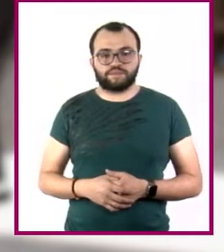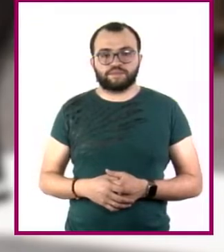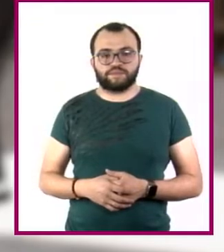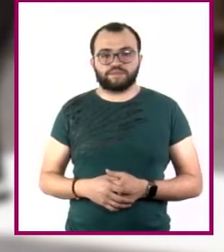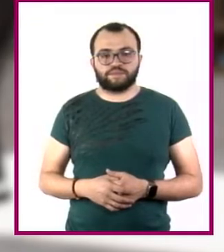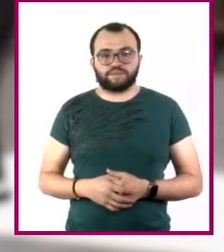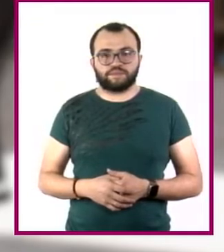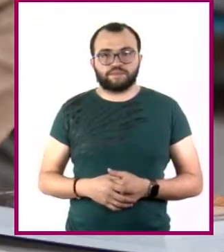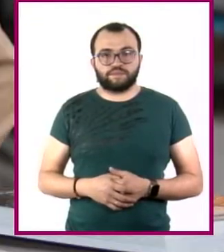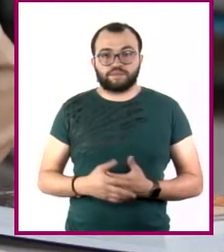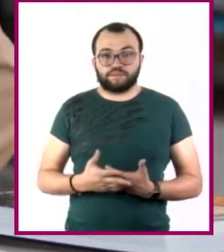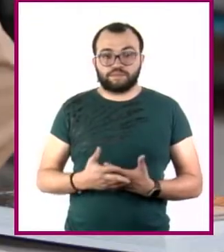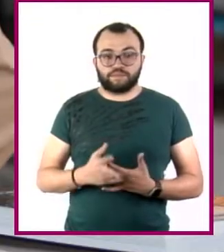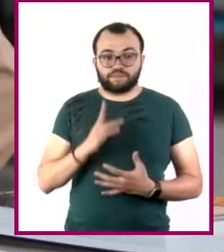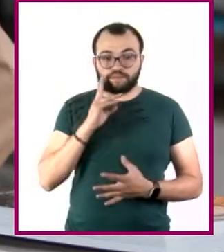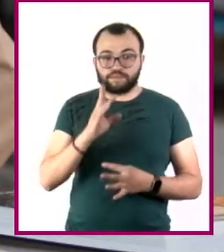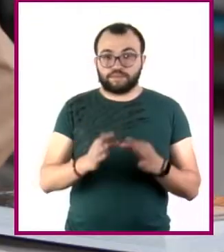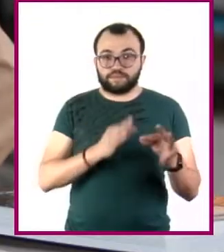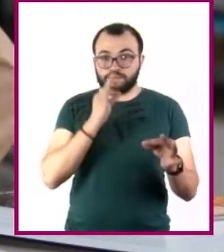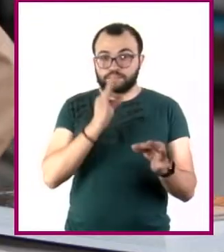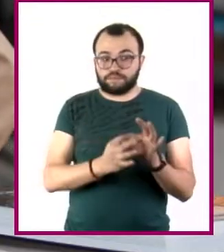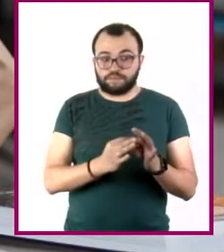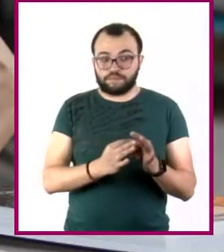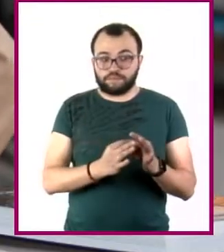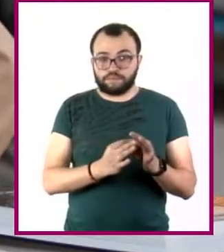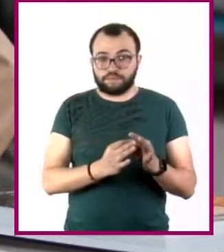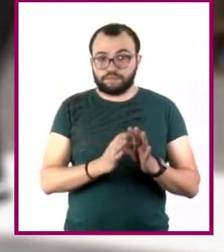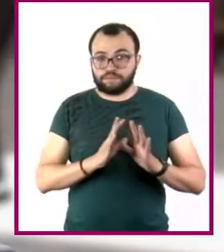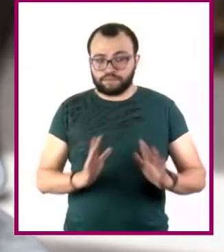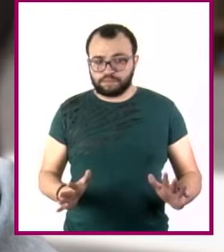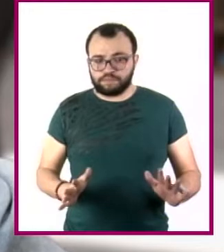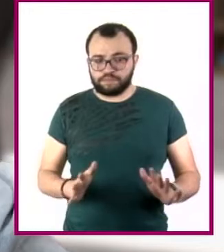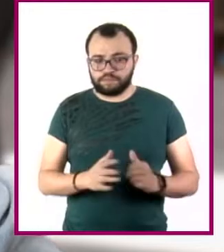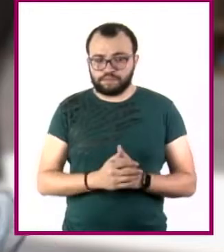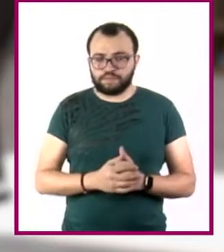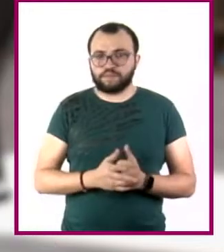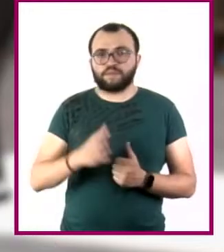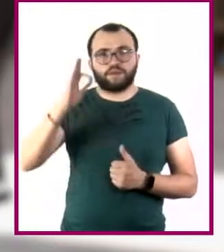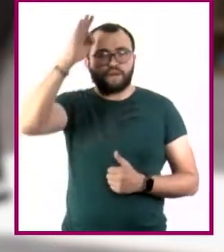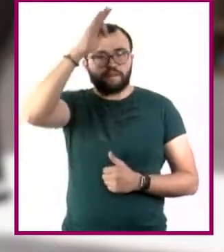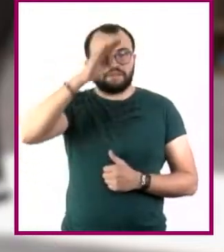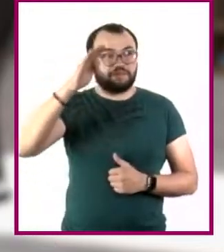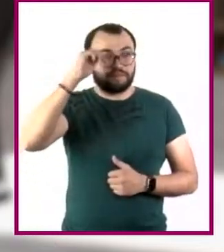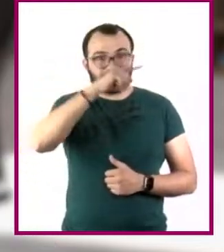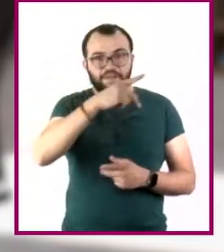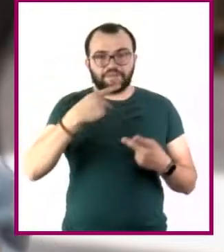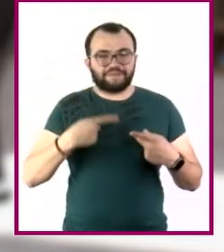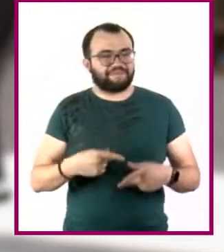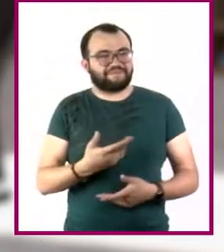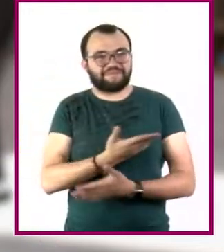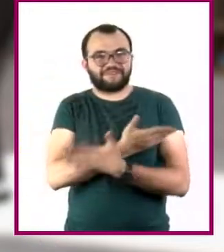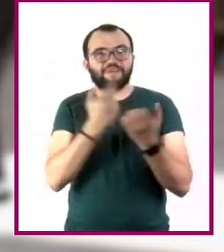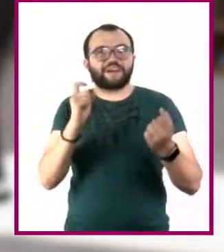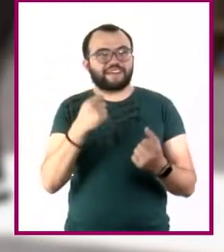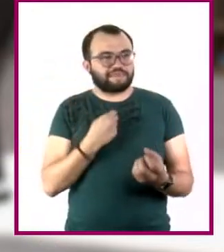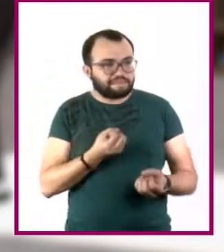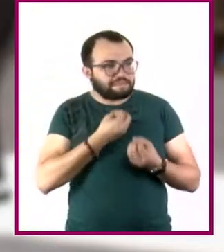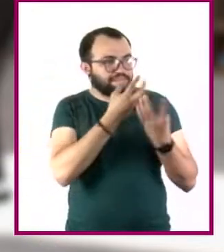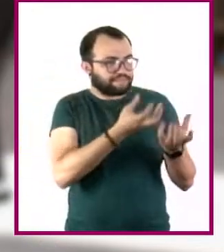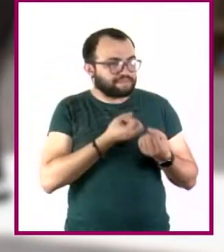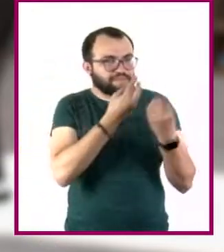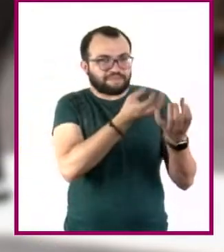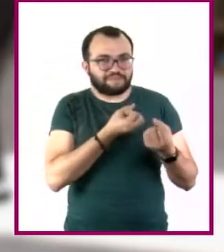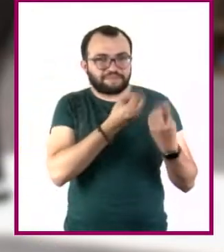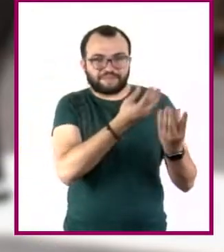¿Lo tiene, Superluna? Listo y preparado, Super Emiliano. Filósofo no va a saber ni por dónde le cae tanto argumentazo. Y pam,